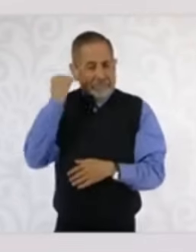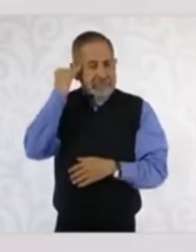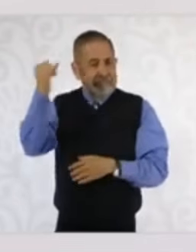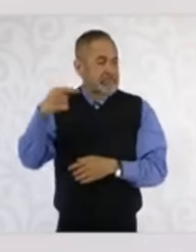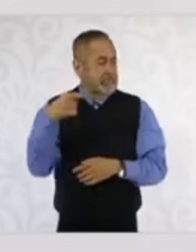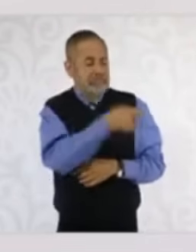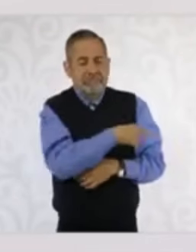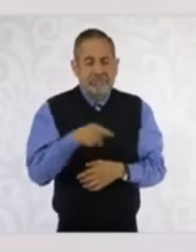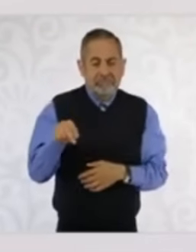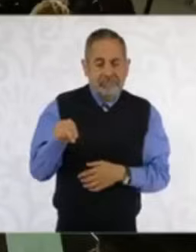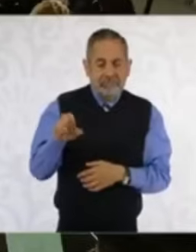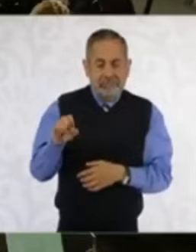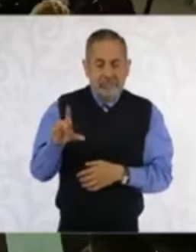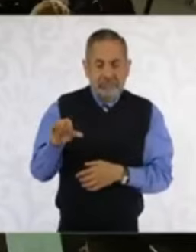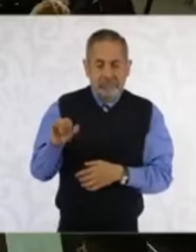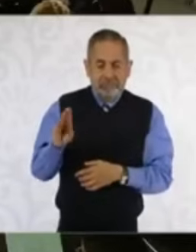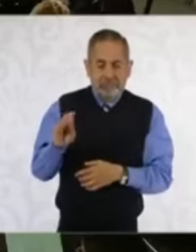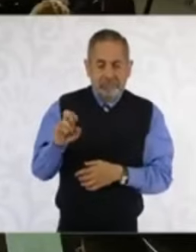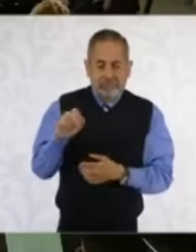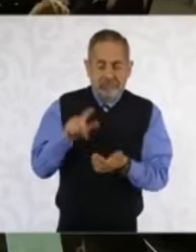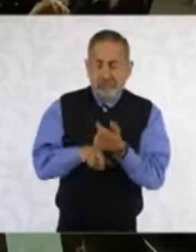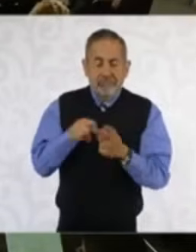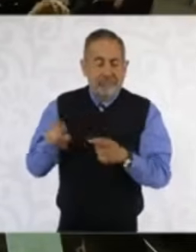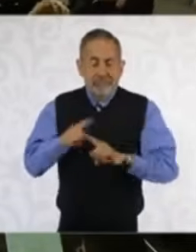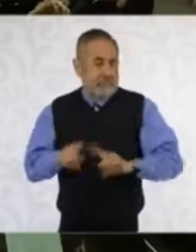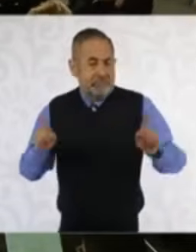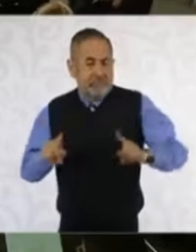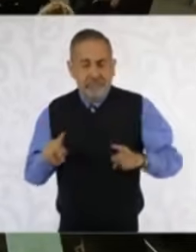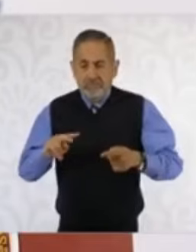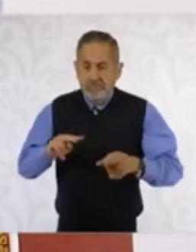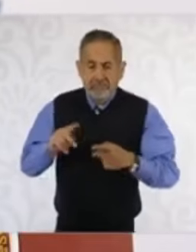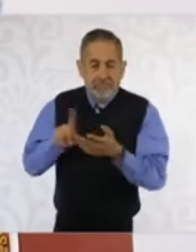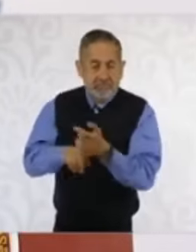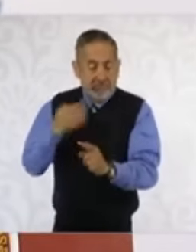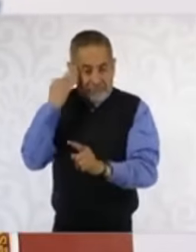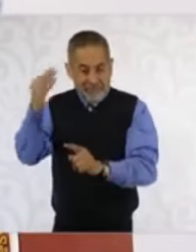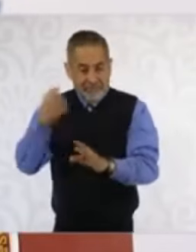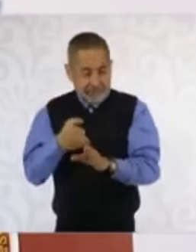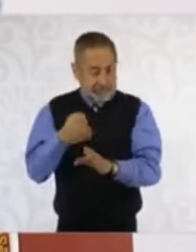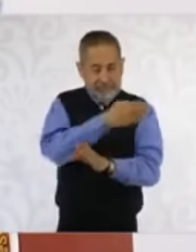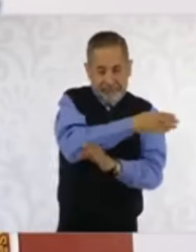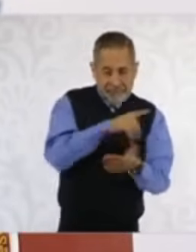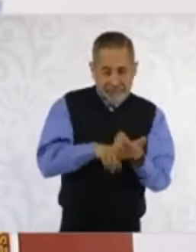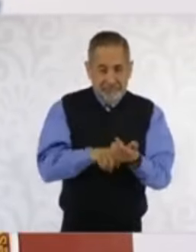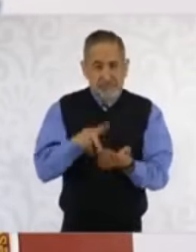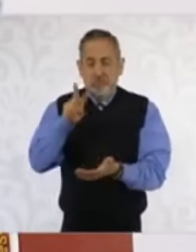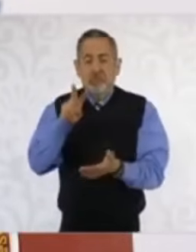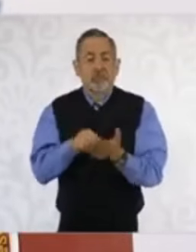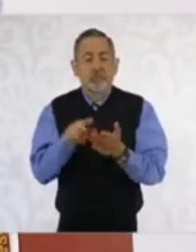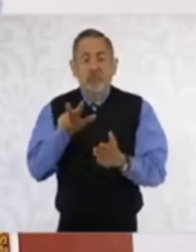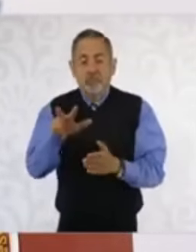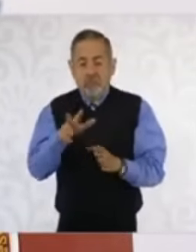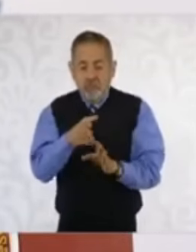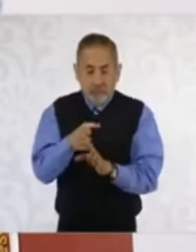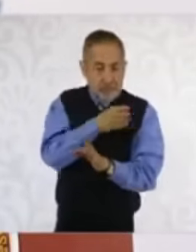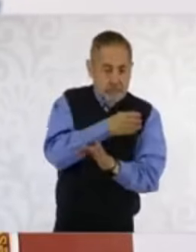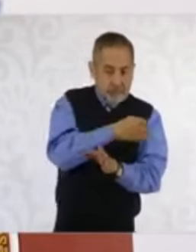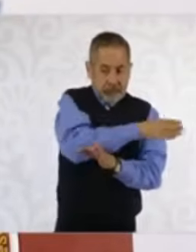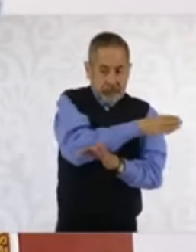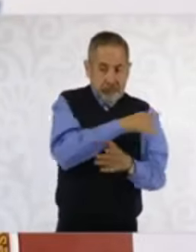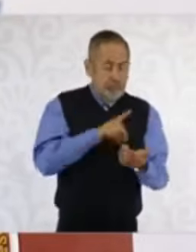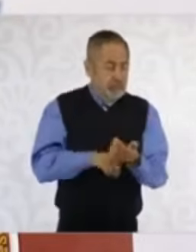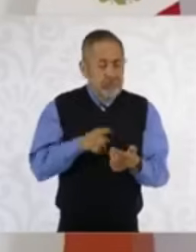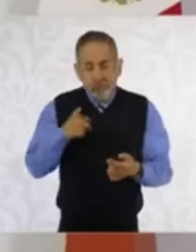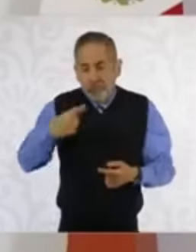más. Ahora, ¿qué pasa con las demás pensiones? Bueno, también van a recibir sus aumentos, pero estos serán en base a